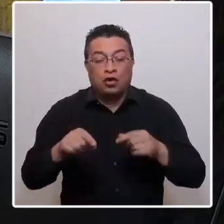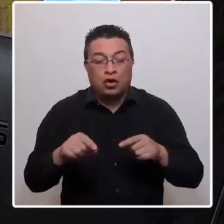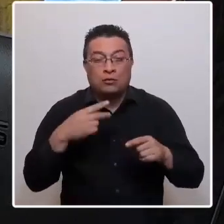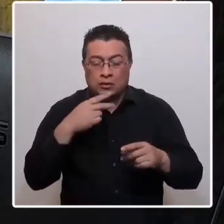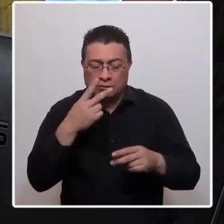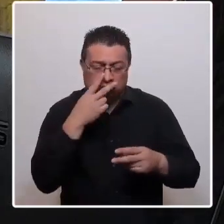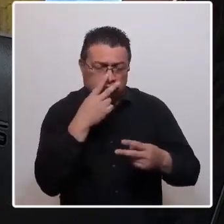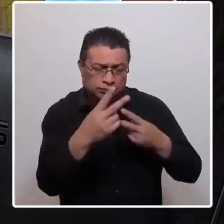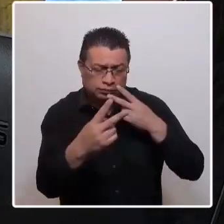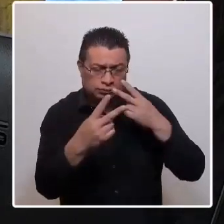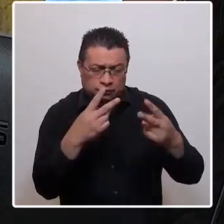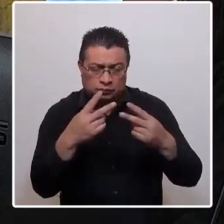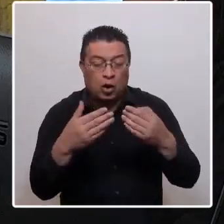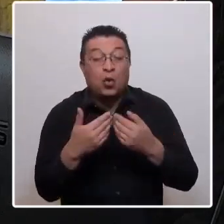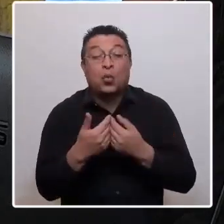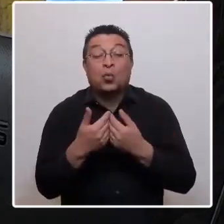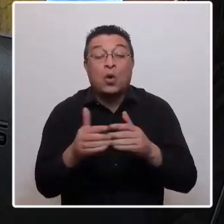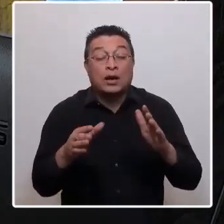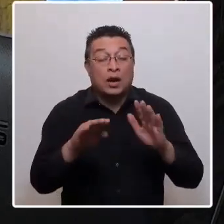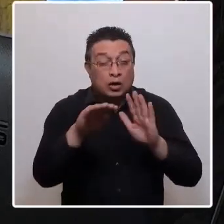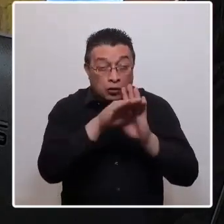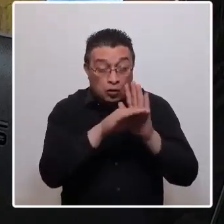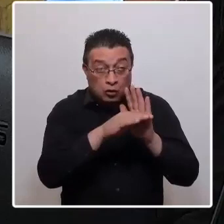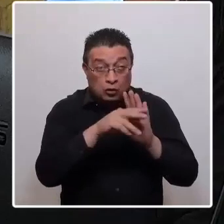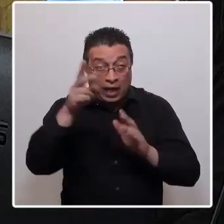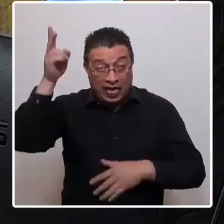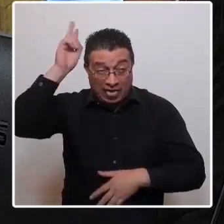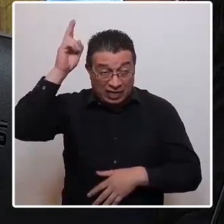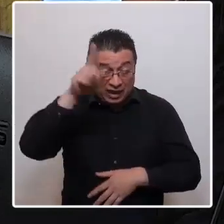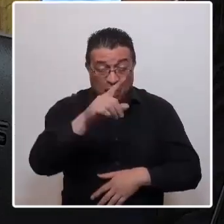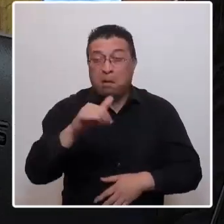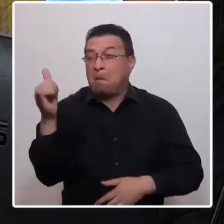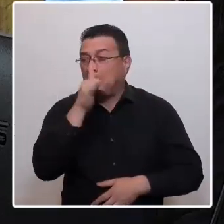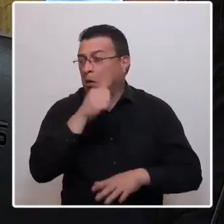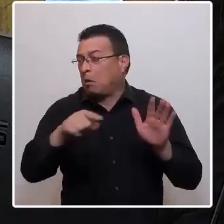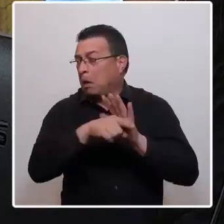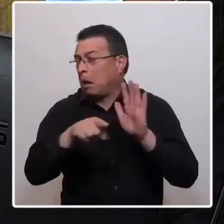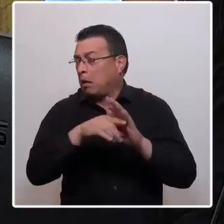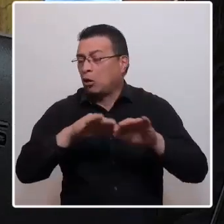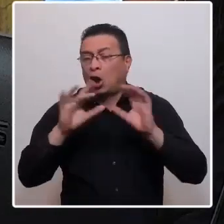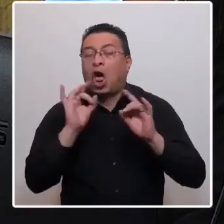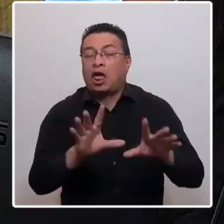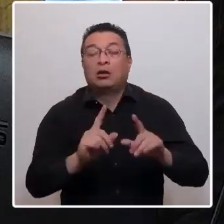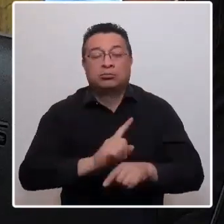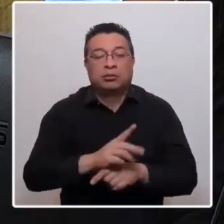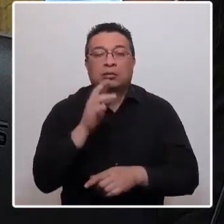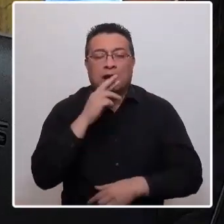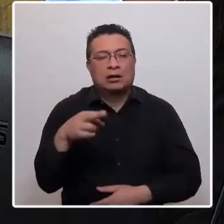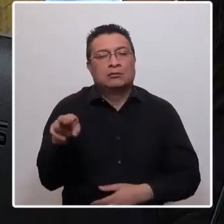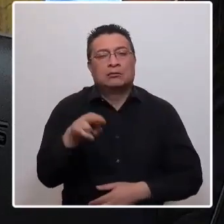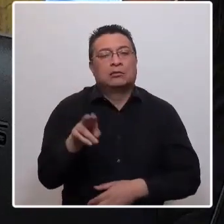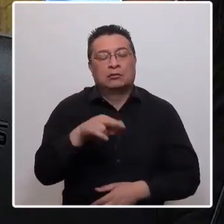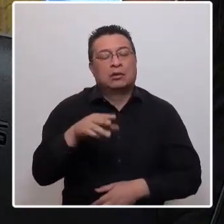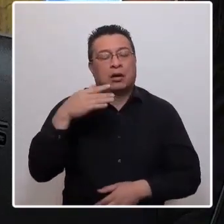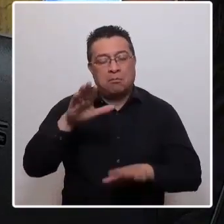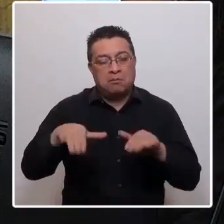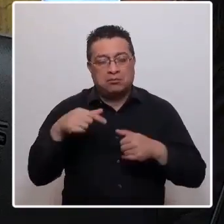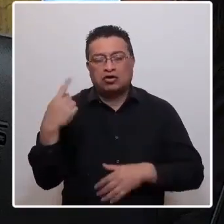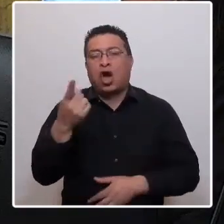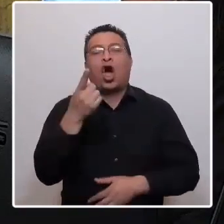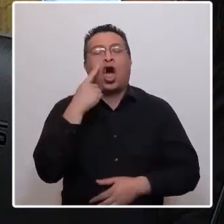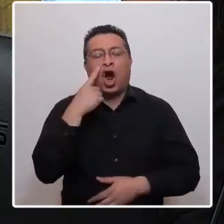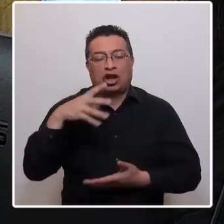mira cualquier inciso indígena como impuro o infectado, ha hecho simplemente repetir las lógicas conocidas por los pueblos